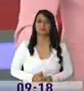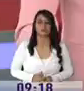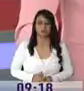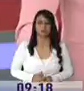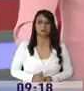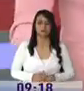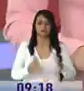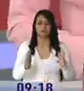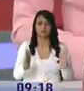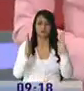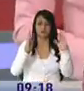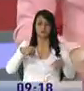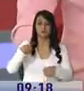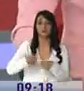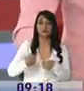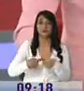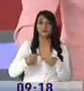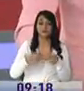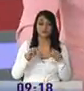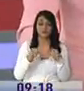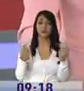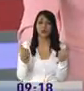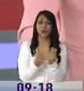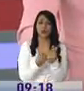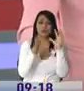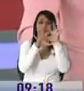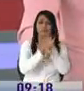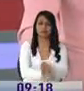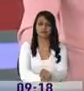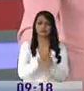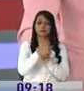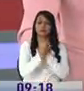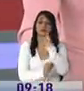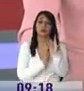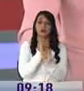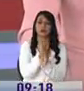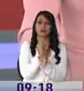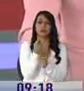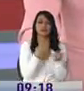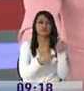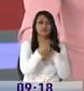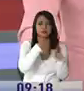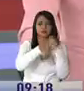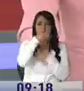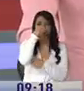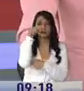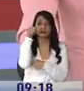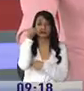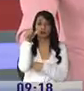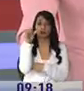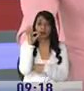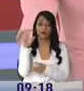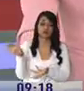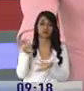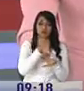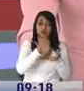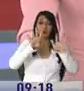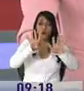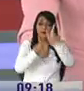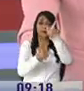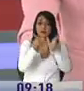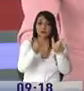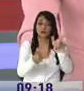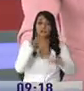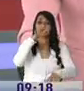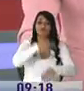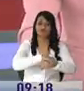atención en Quito fue desarticulada una presunta red internacional dedicada al tráfico de drogas el resultado nueve personas fueron detenidas